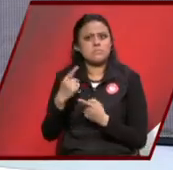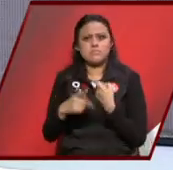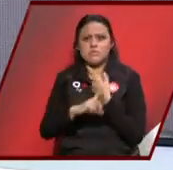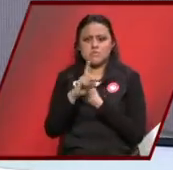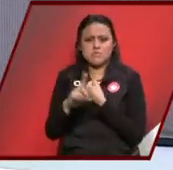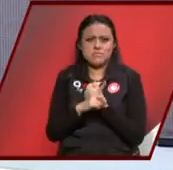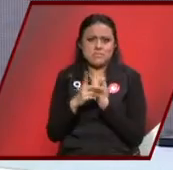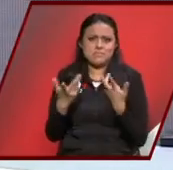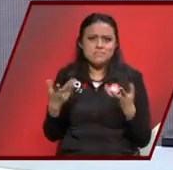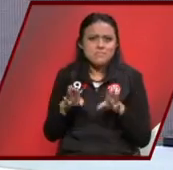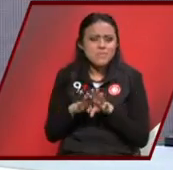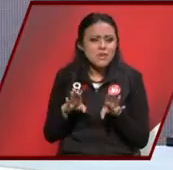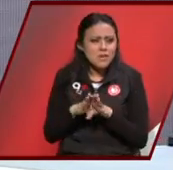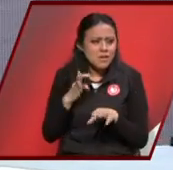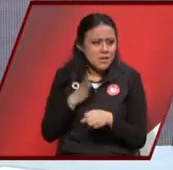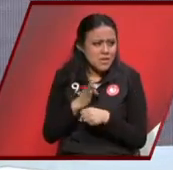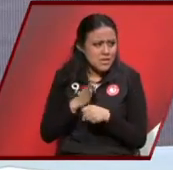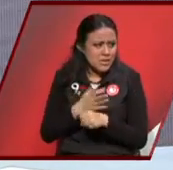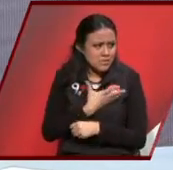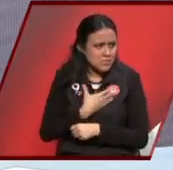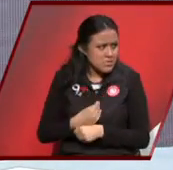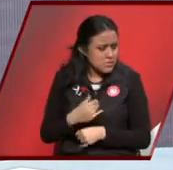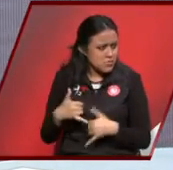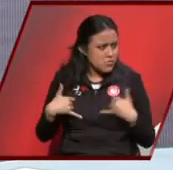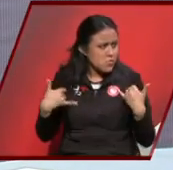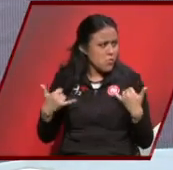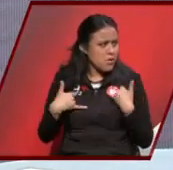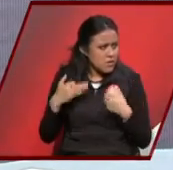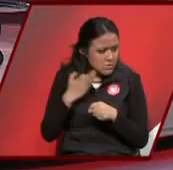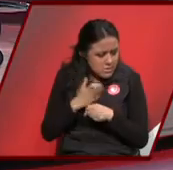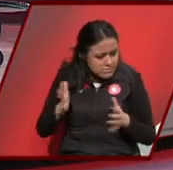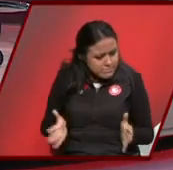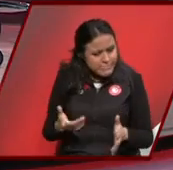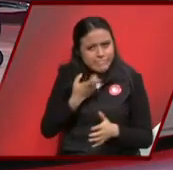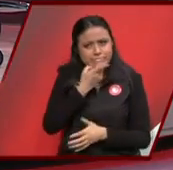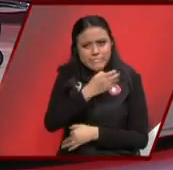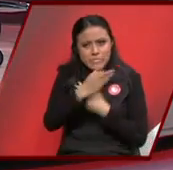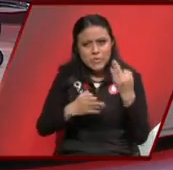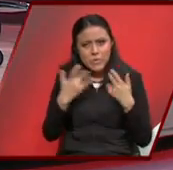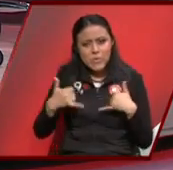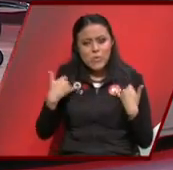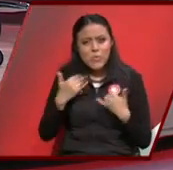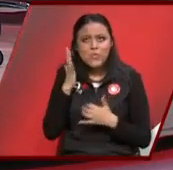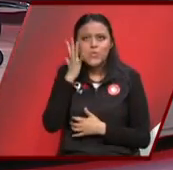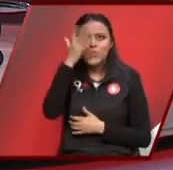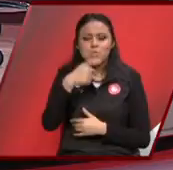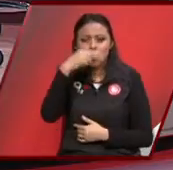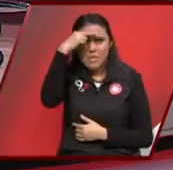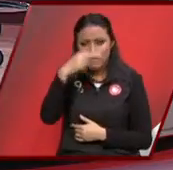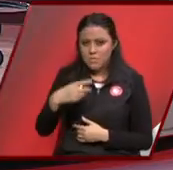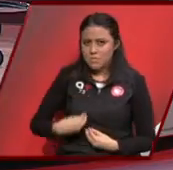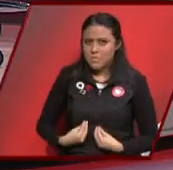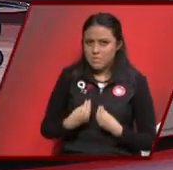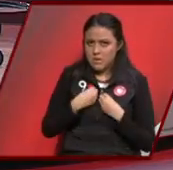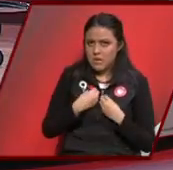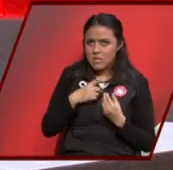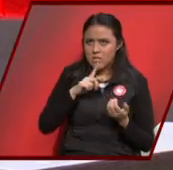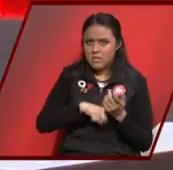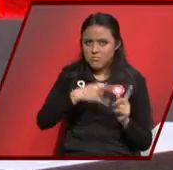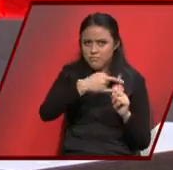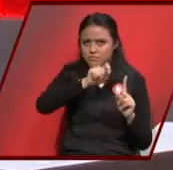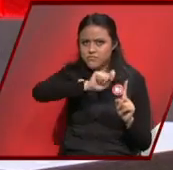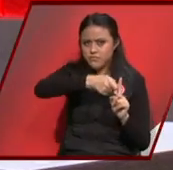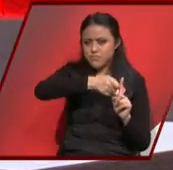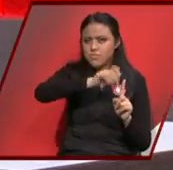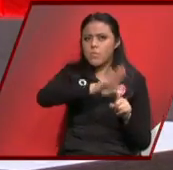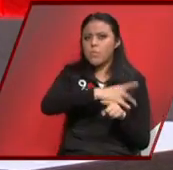pero ¿cómo es factible que ahora los hijos, nuestra juventud, que es parte de las campañas, que hablamos de que todos ellos son el futuro de México, vivan bajo llave